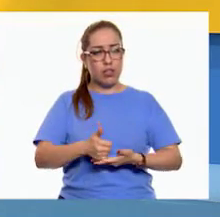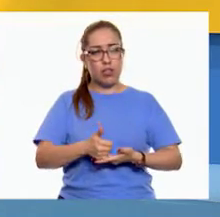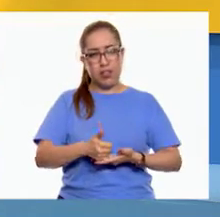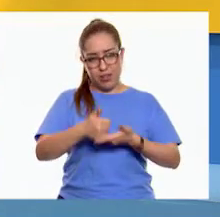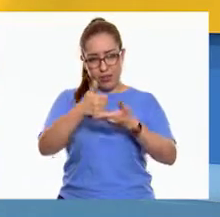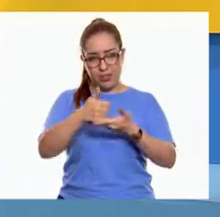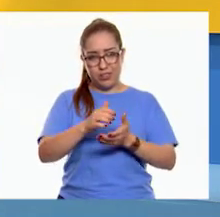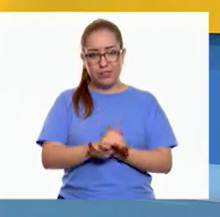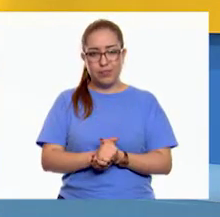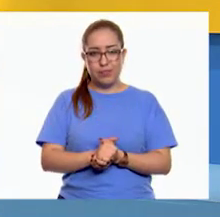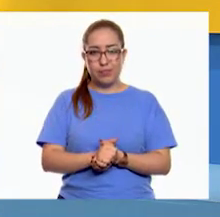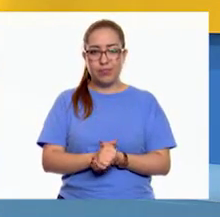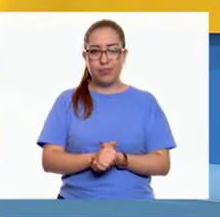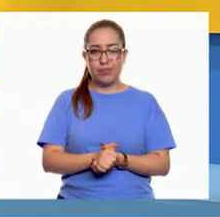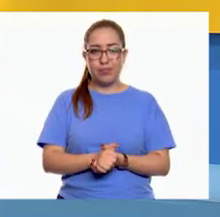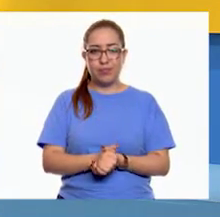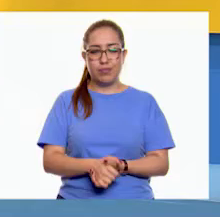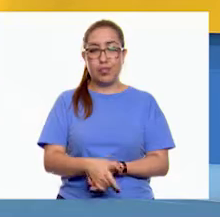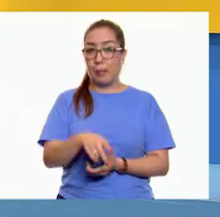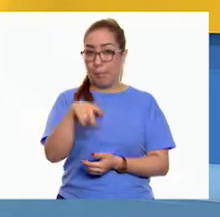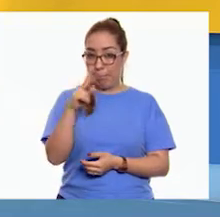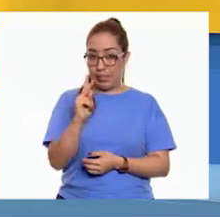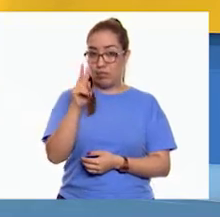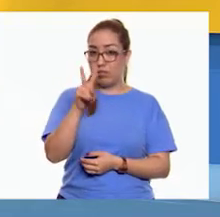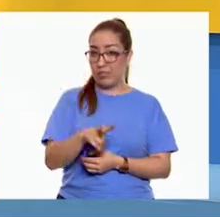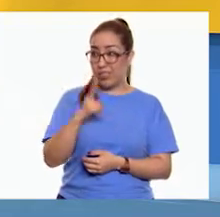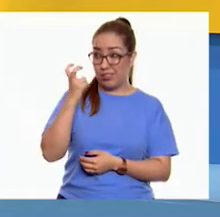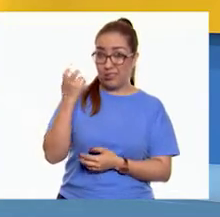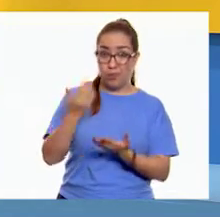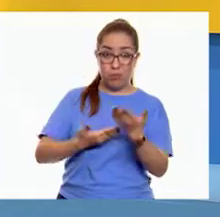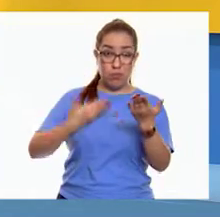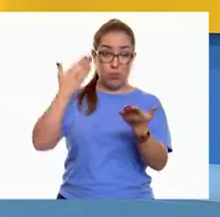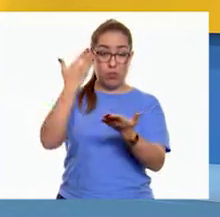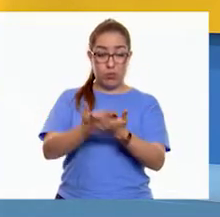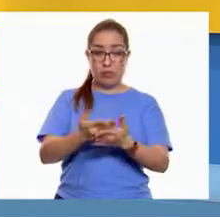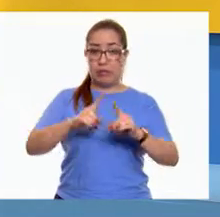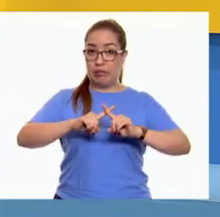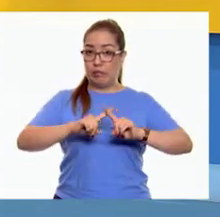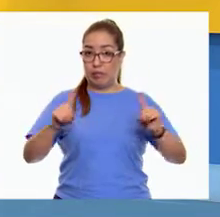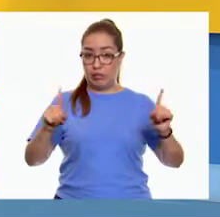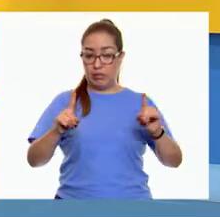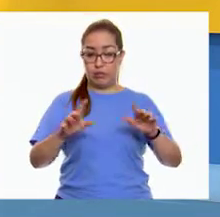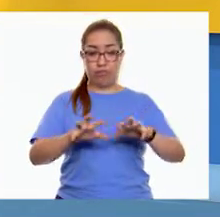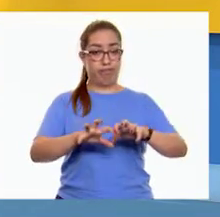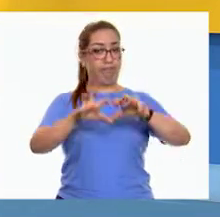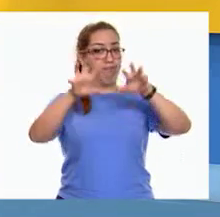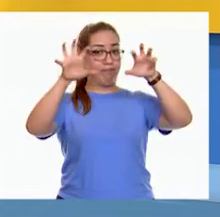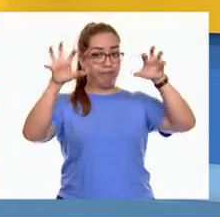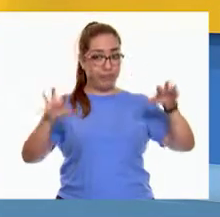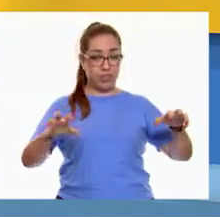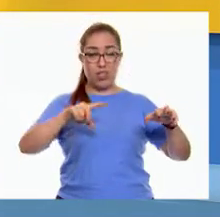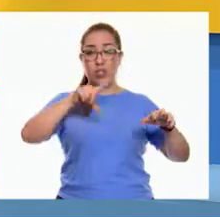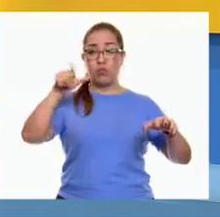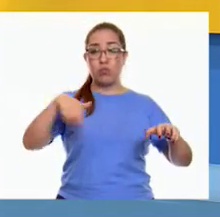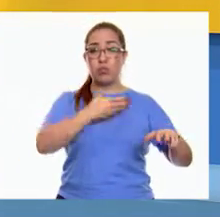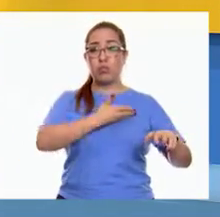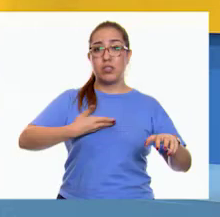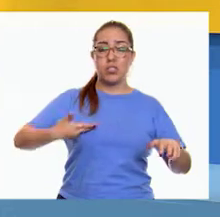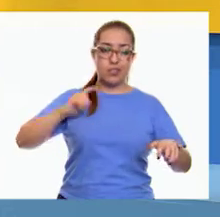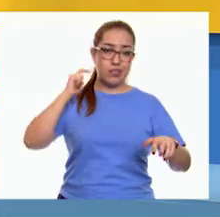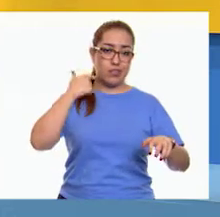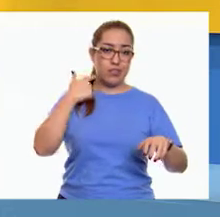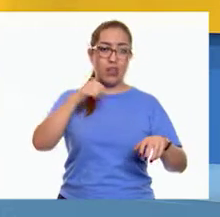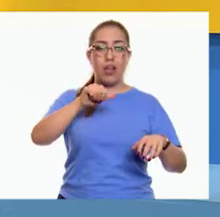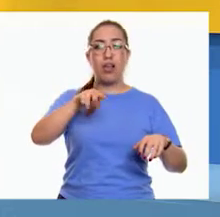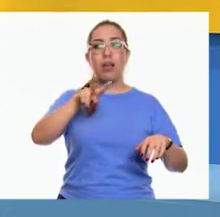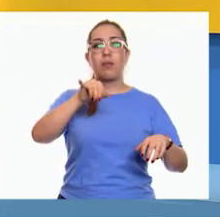embargo, debido a la polarización que ocasionó esta propuesta, el presidente Manuel Ávila Camacho, años después, tuvo que hacer una reforma